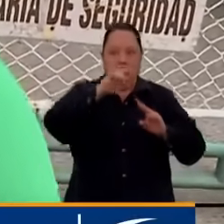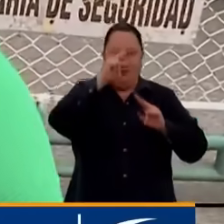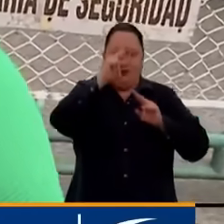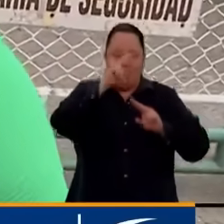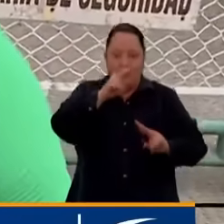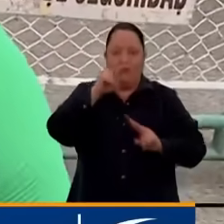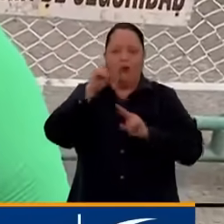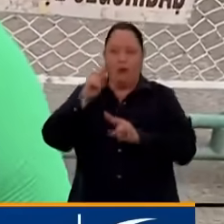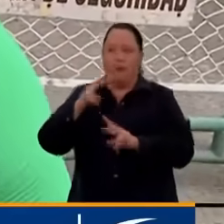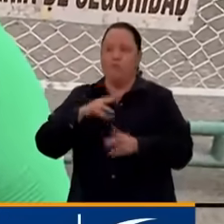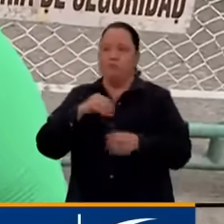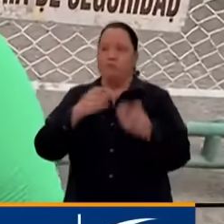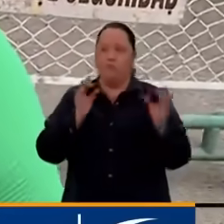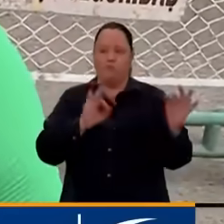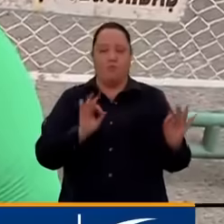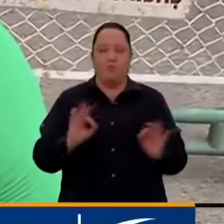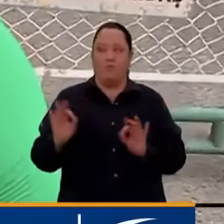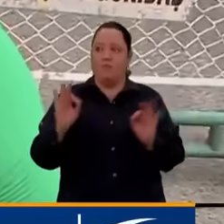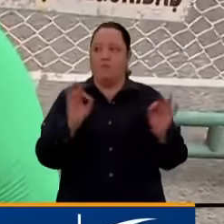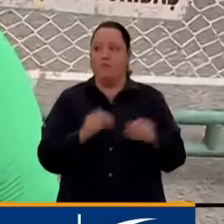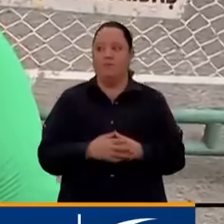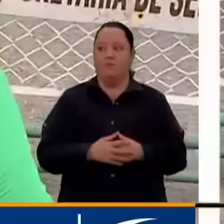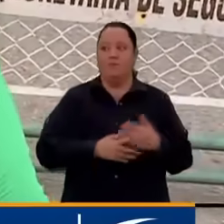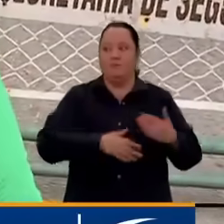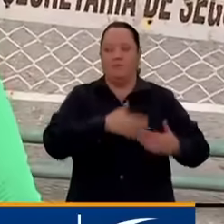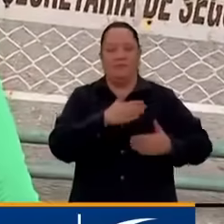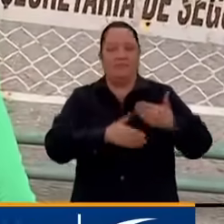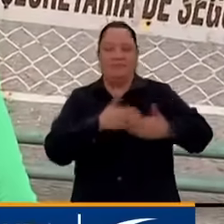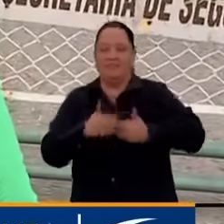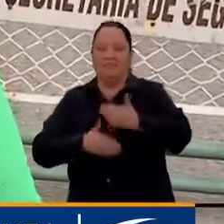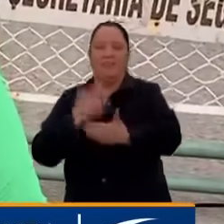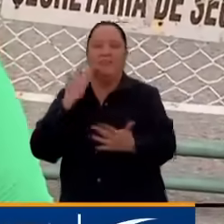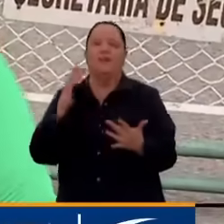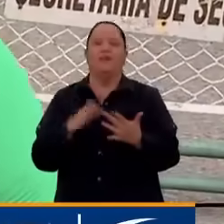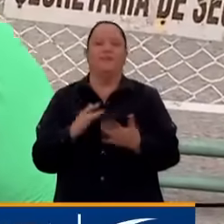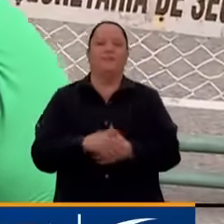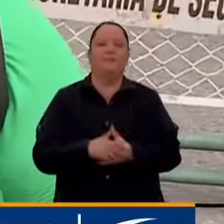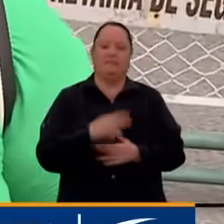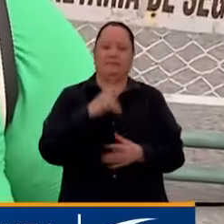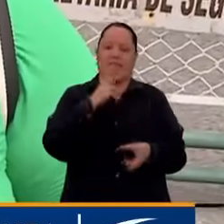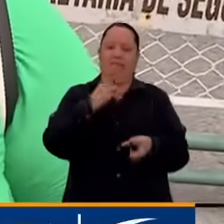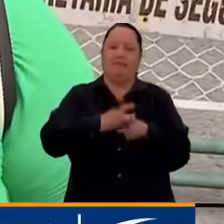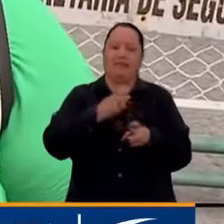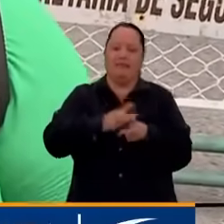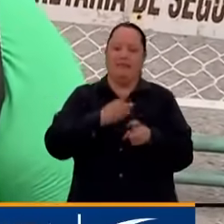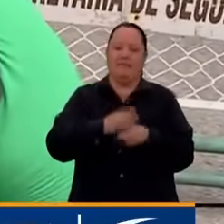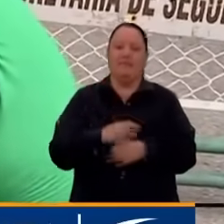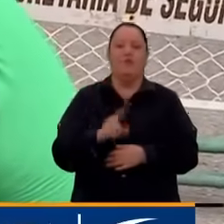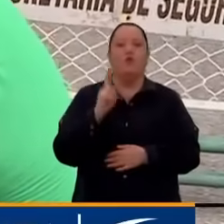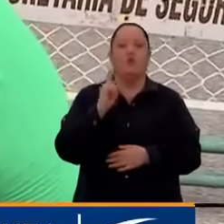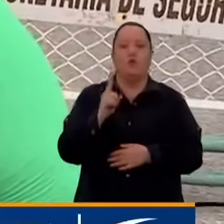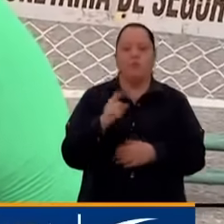adentro. ¿Cuál fue el proceso? Es complicado. ¿Por qué? Porque pusieron